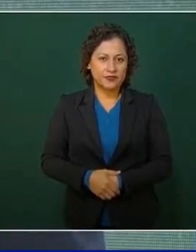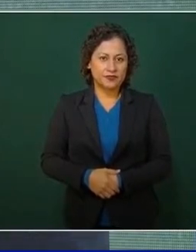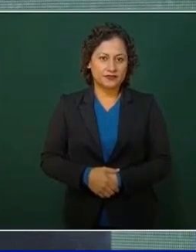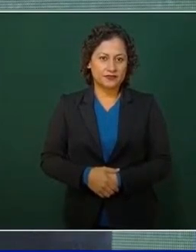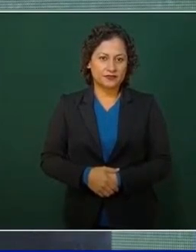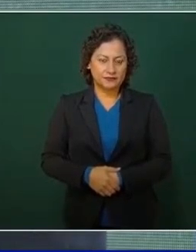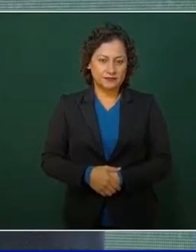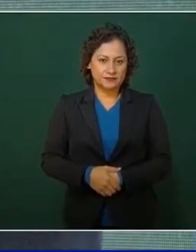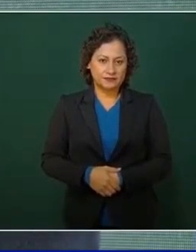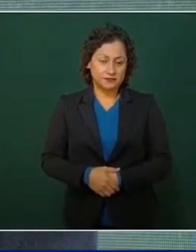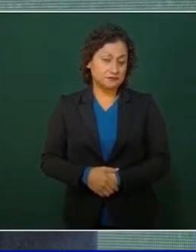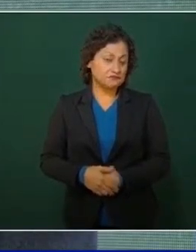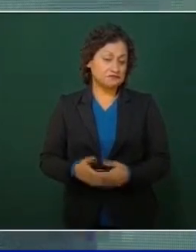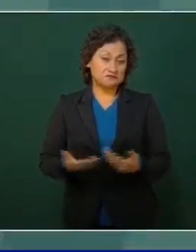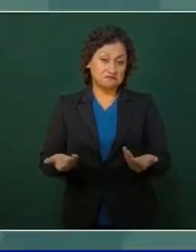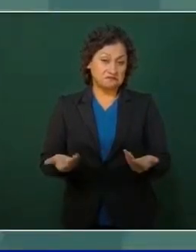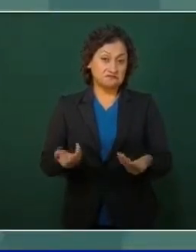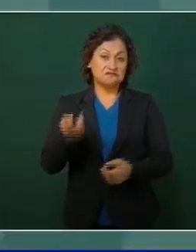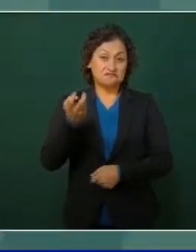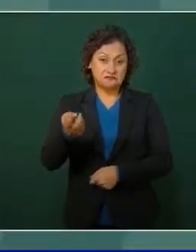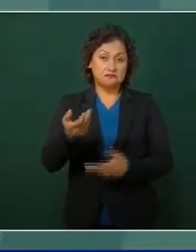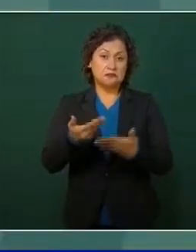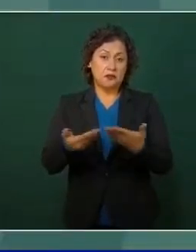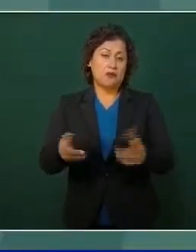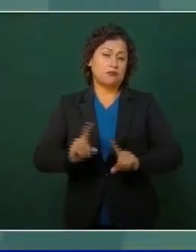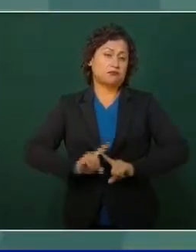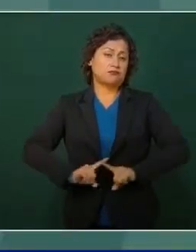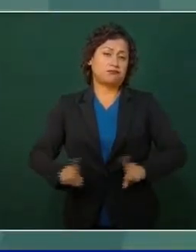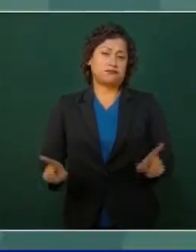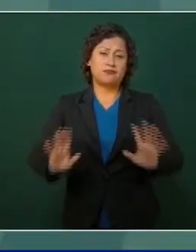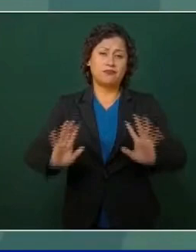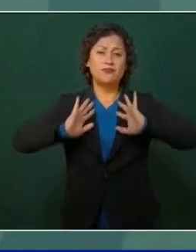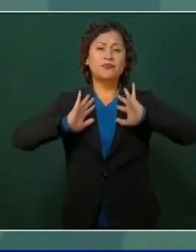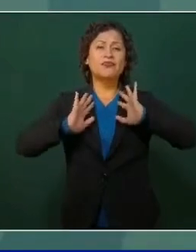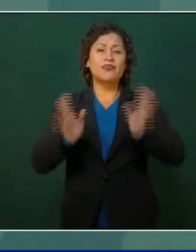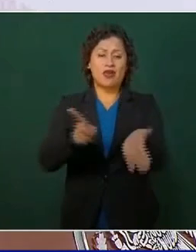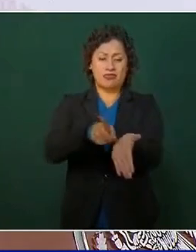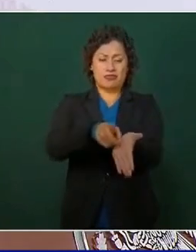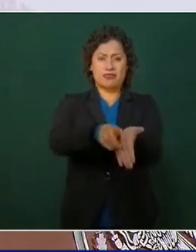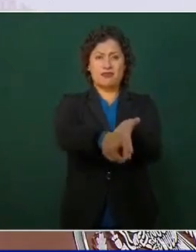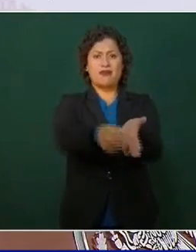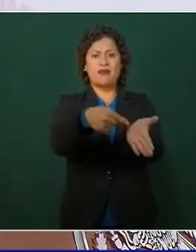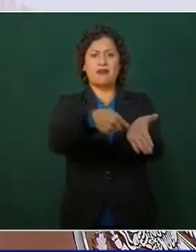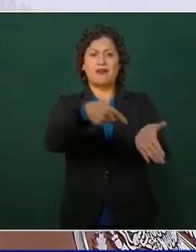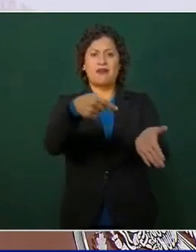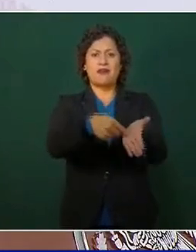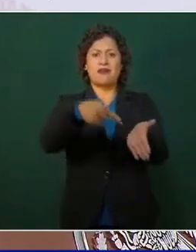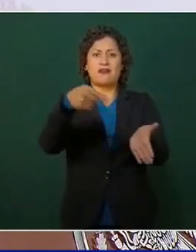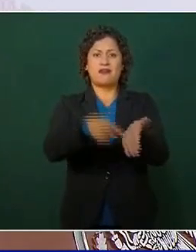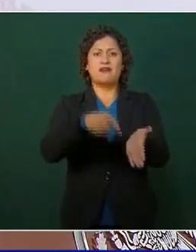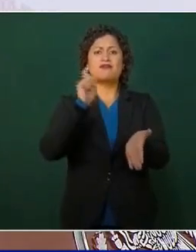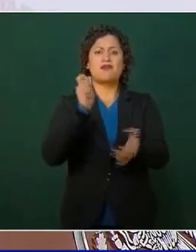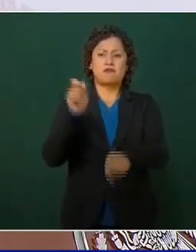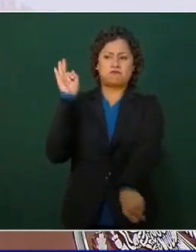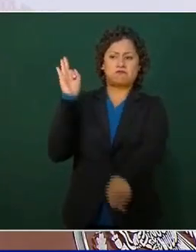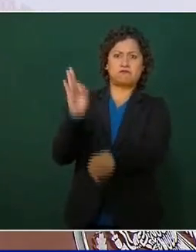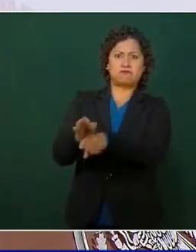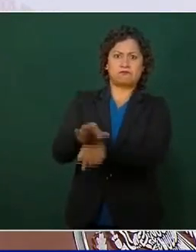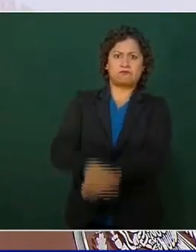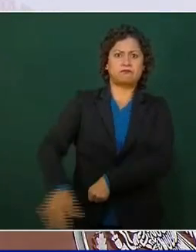No, ahora hay derechos. Más de 10 millones de adultos mayores con su pensión.